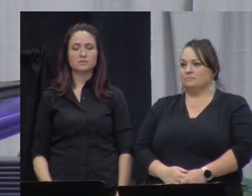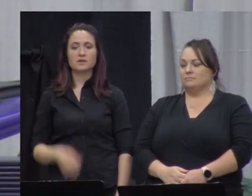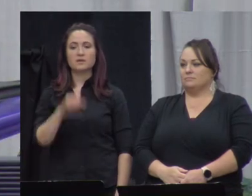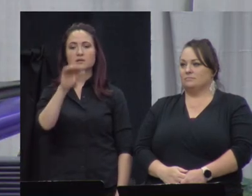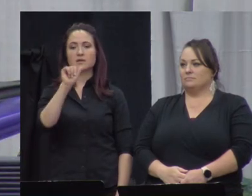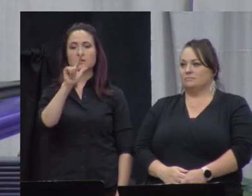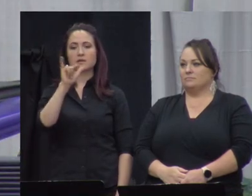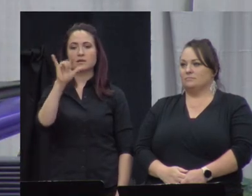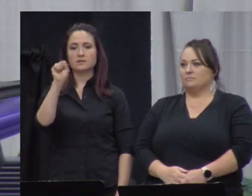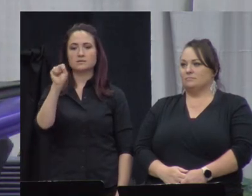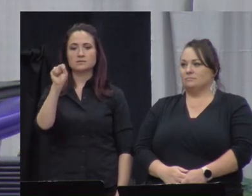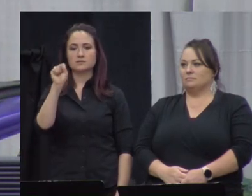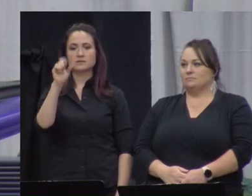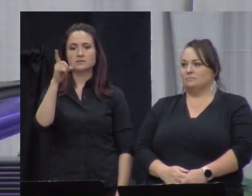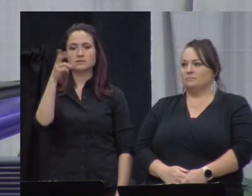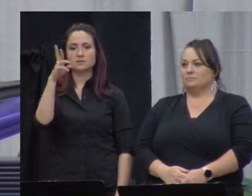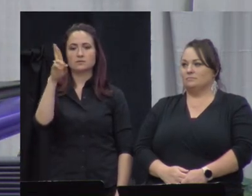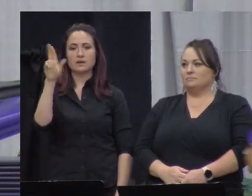Elias Duran.